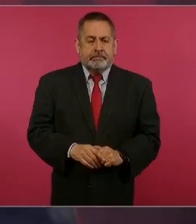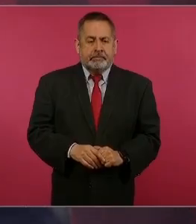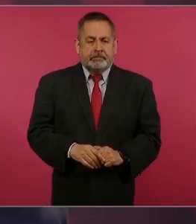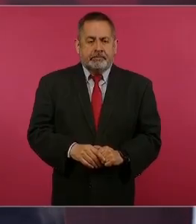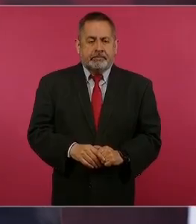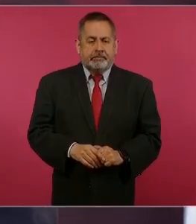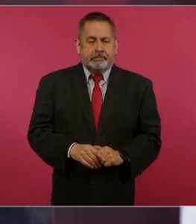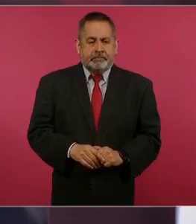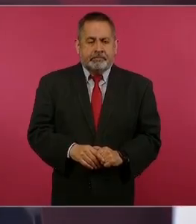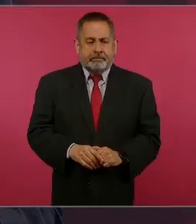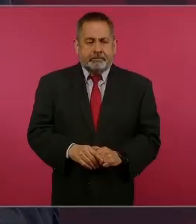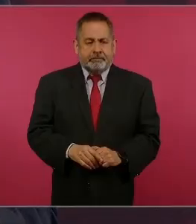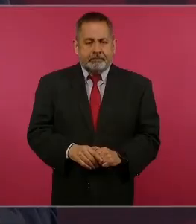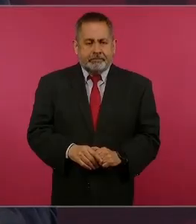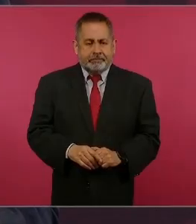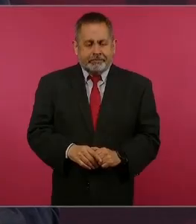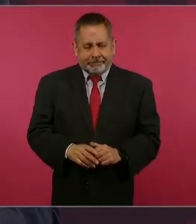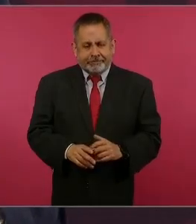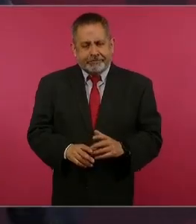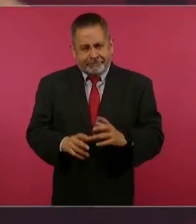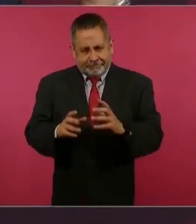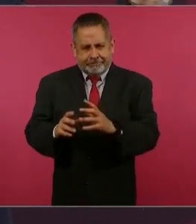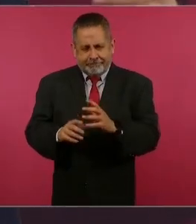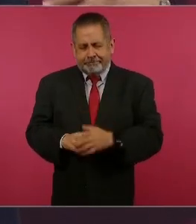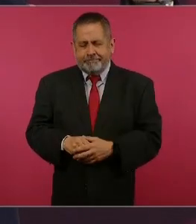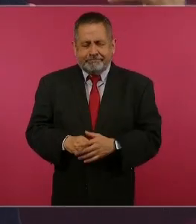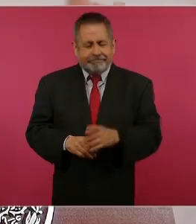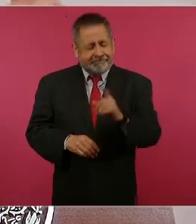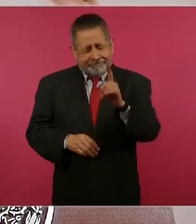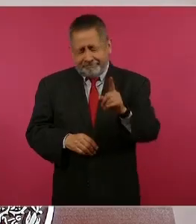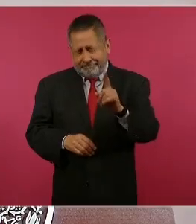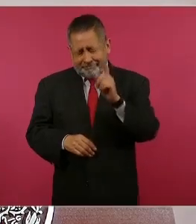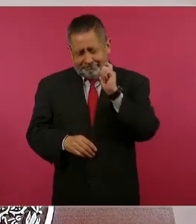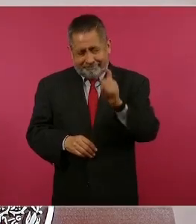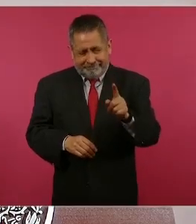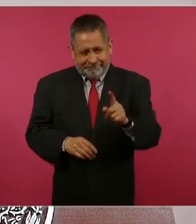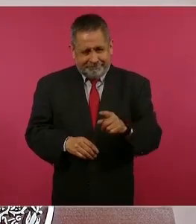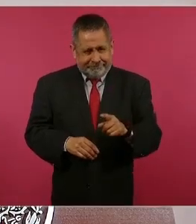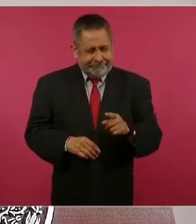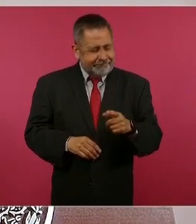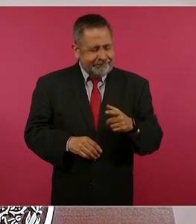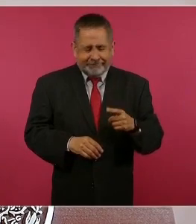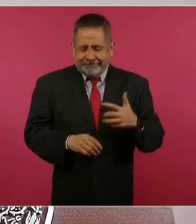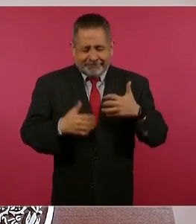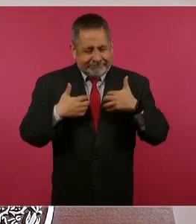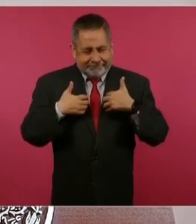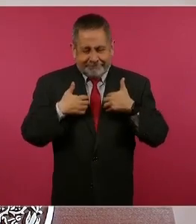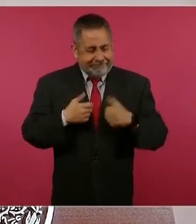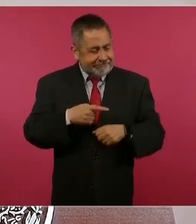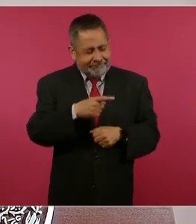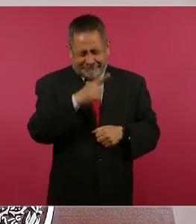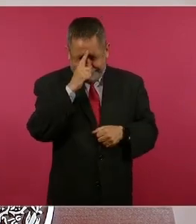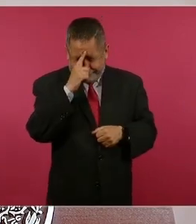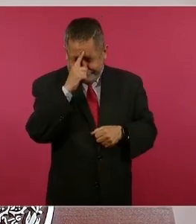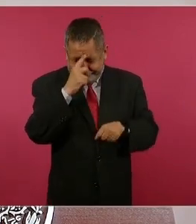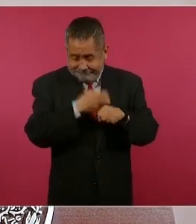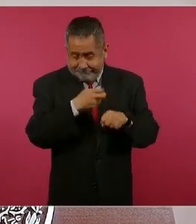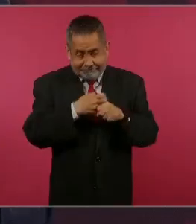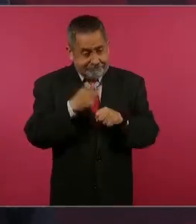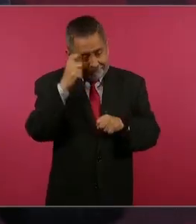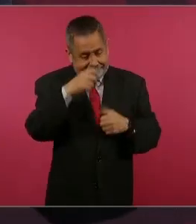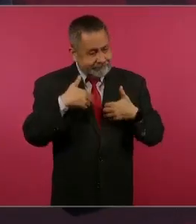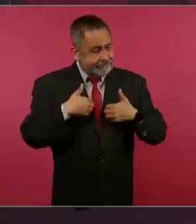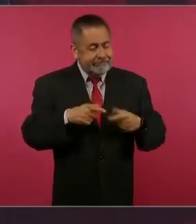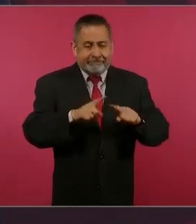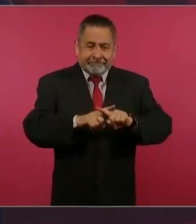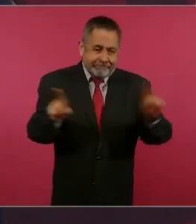es que cuesta trabajo, ¿no?, que se entienda que somos distintos.